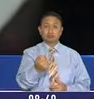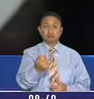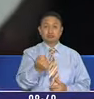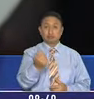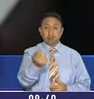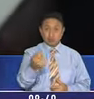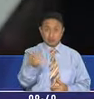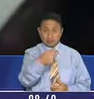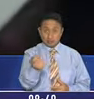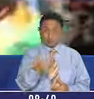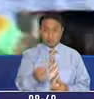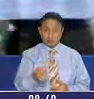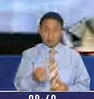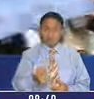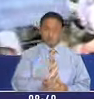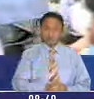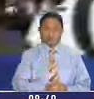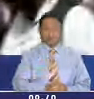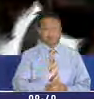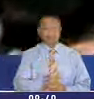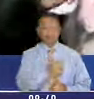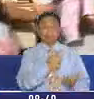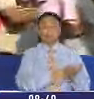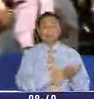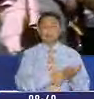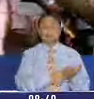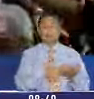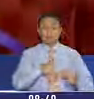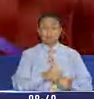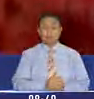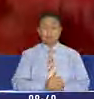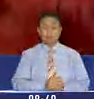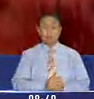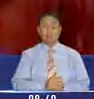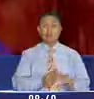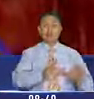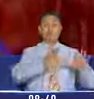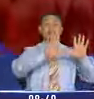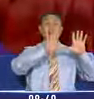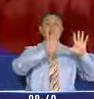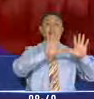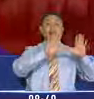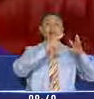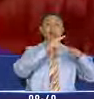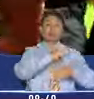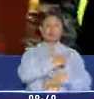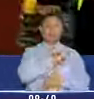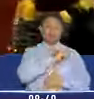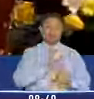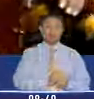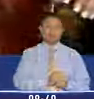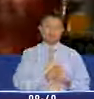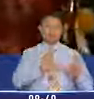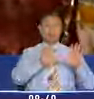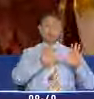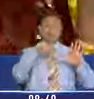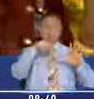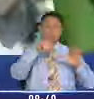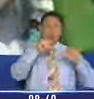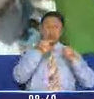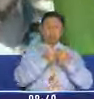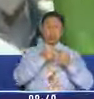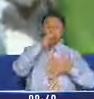y empezarnos a seguir. Un estudio evidencia que 4 de cada 10 estudiantes universitarios autoidentificados como parte